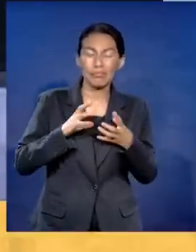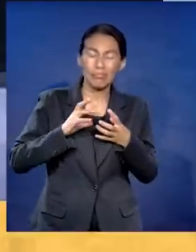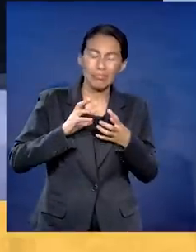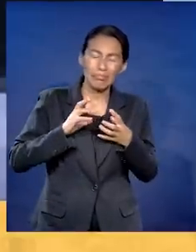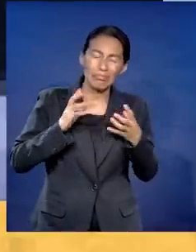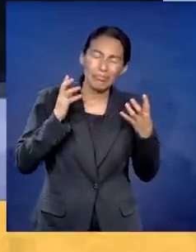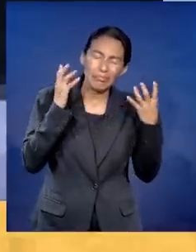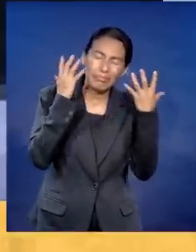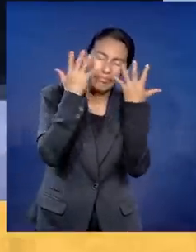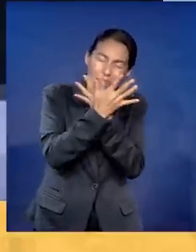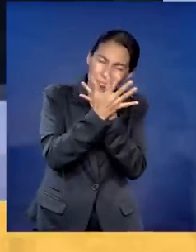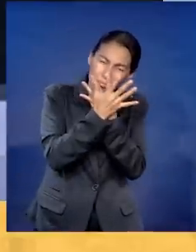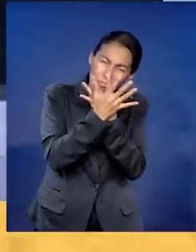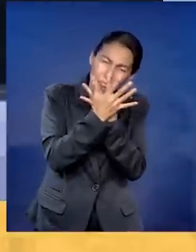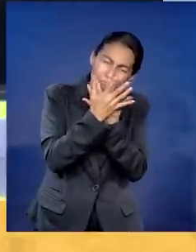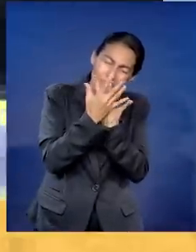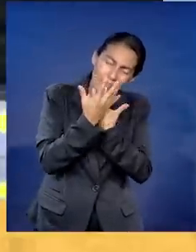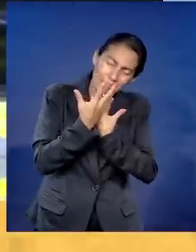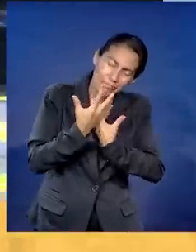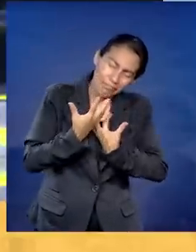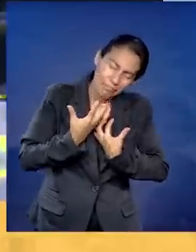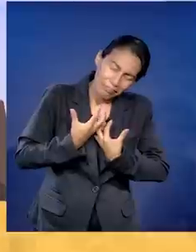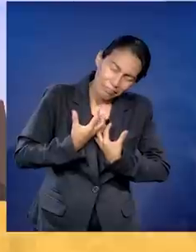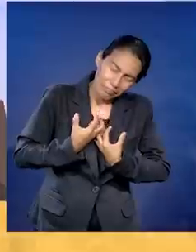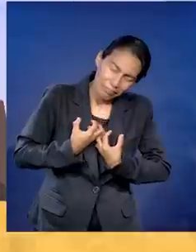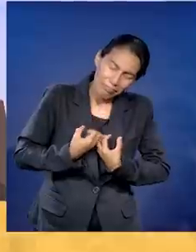Y esa expectativa frustrada lo colapsó.